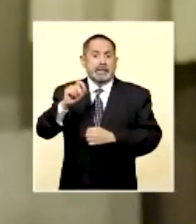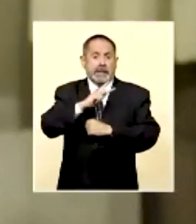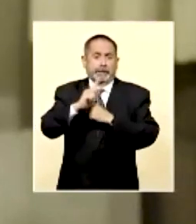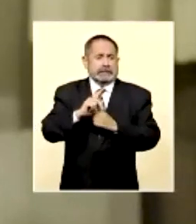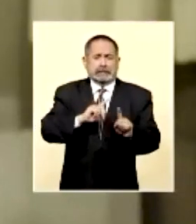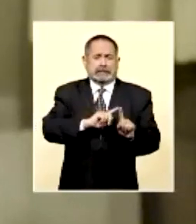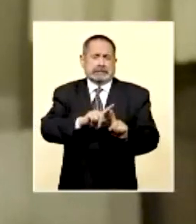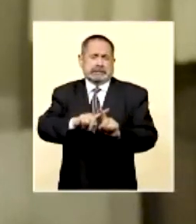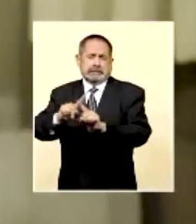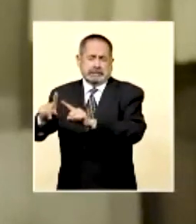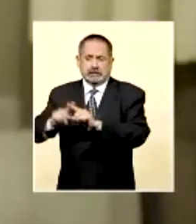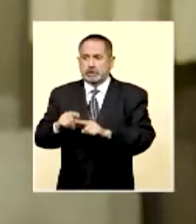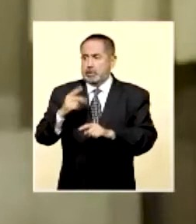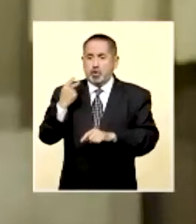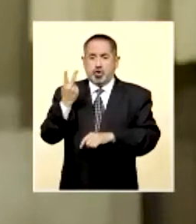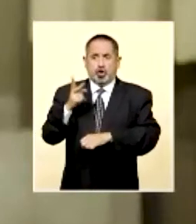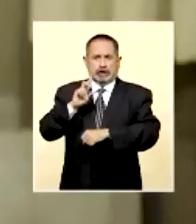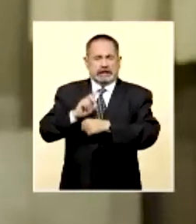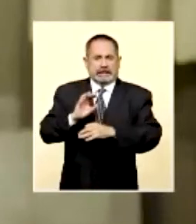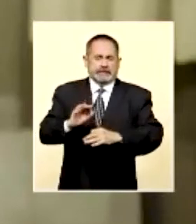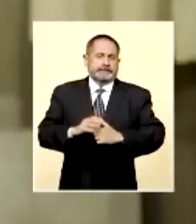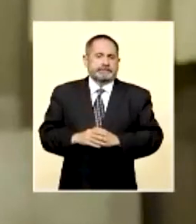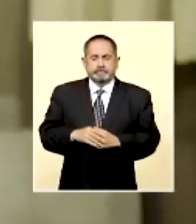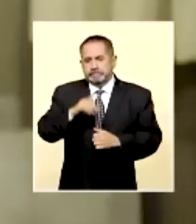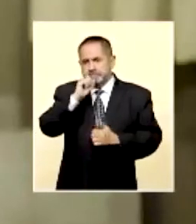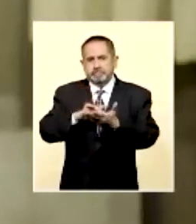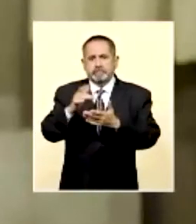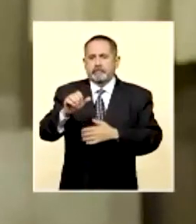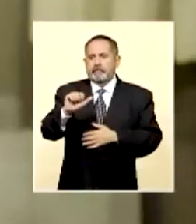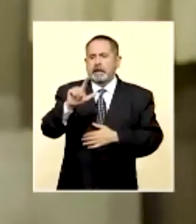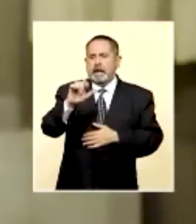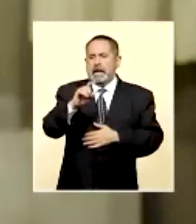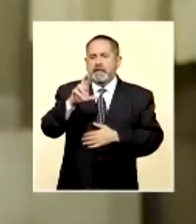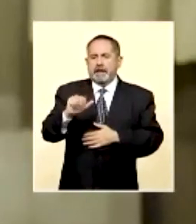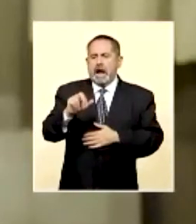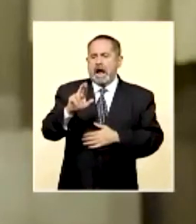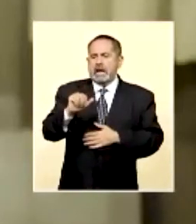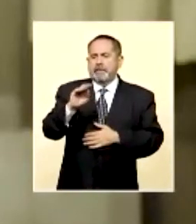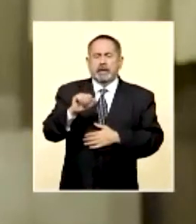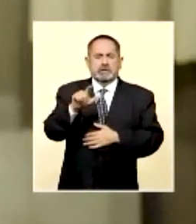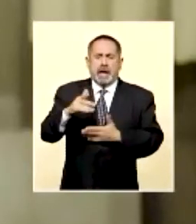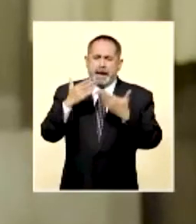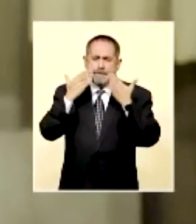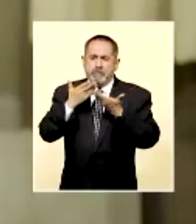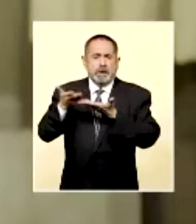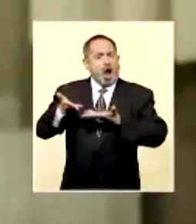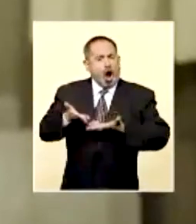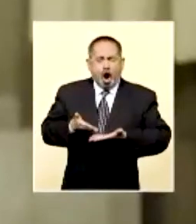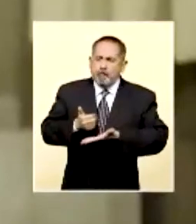países durante estos últimos dos días. Y agradezco a Alejandra Rabasa, que nos acogió aquí